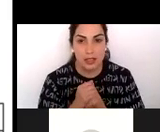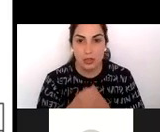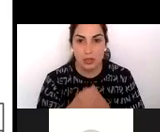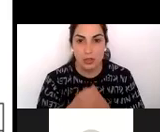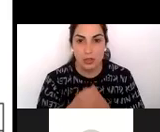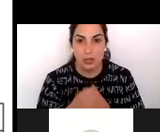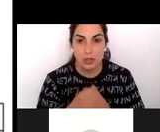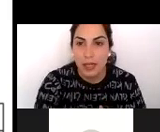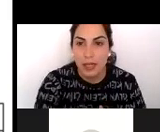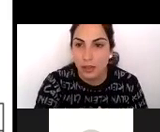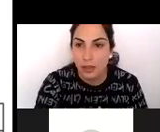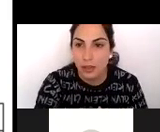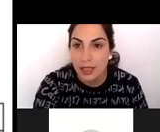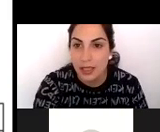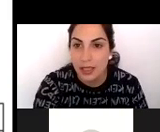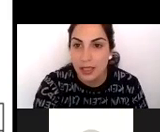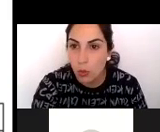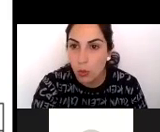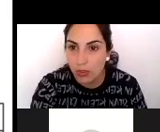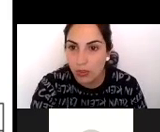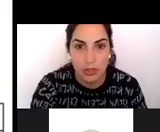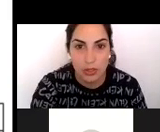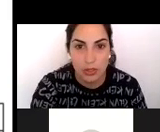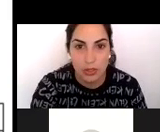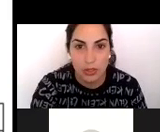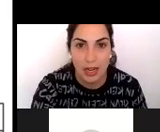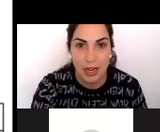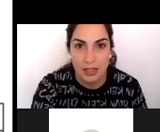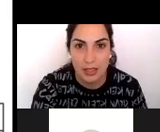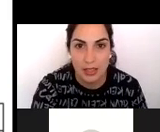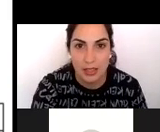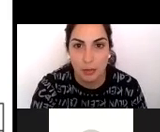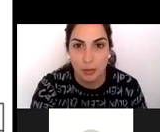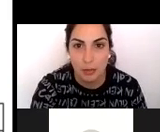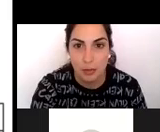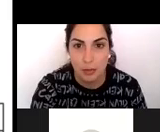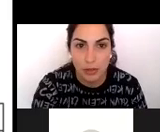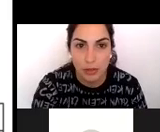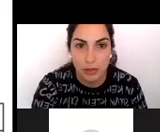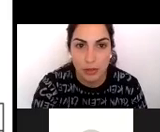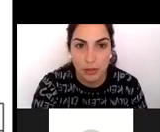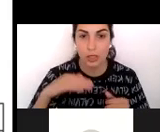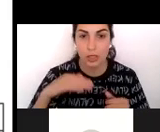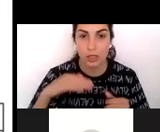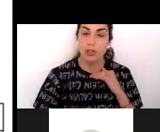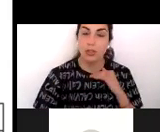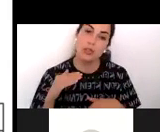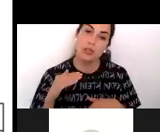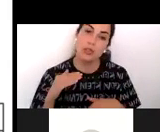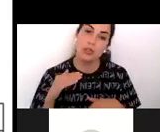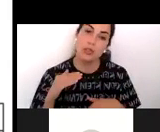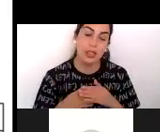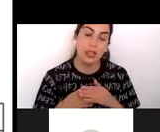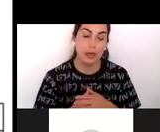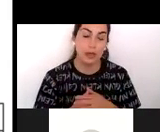Y si nosotros vamos analizando, este es el cuadro que les voy a mostrar yo en la prueba, la parte de desarrollo. Primero, yo lo dividí